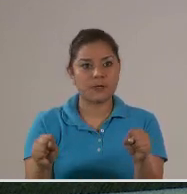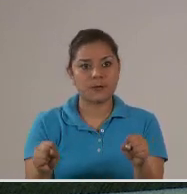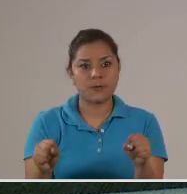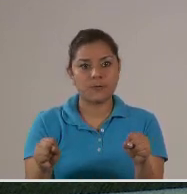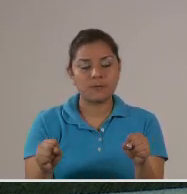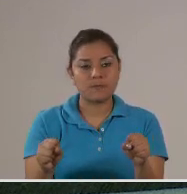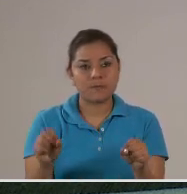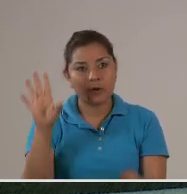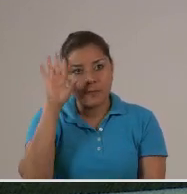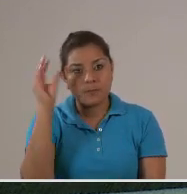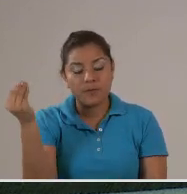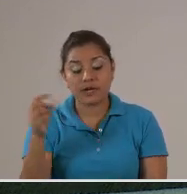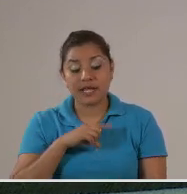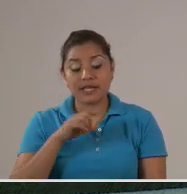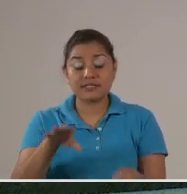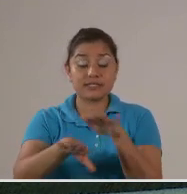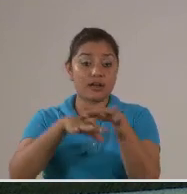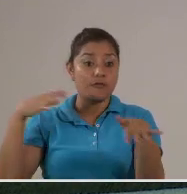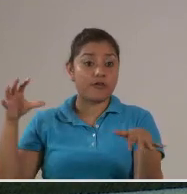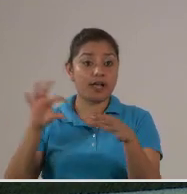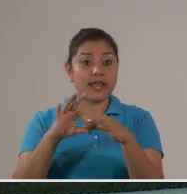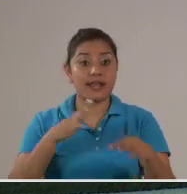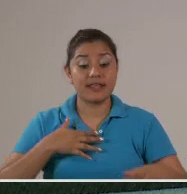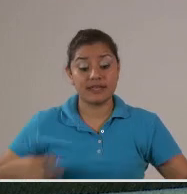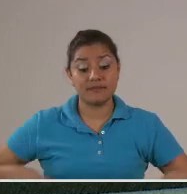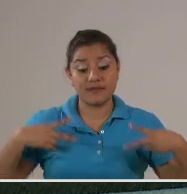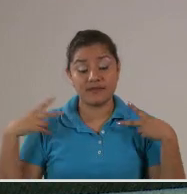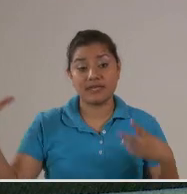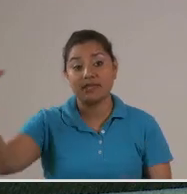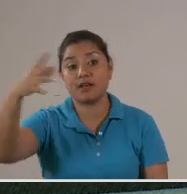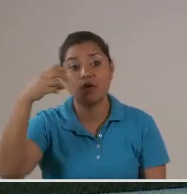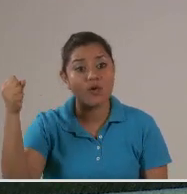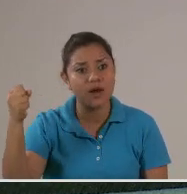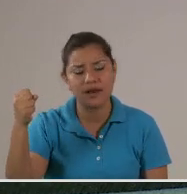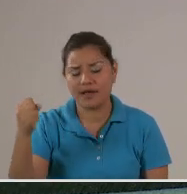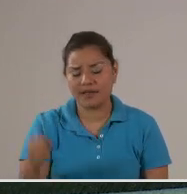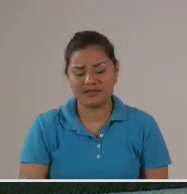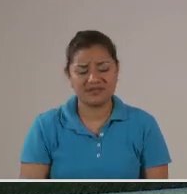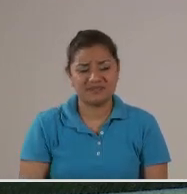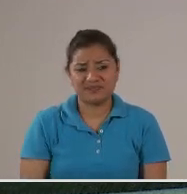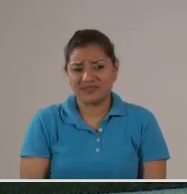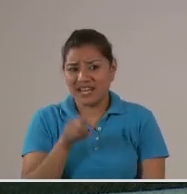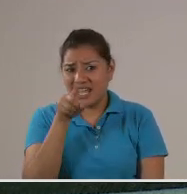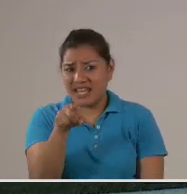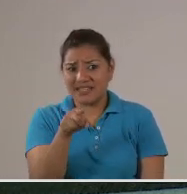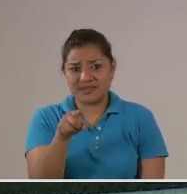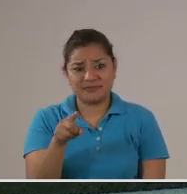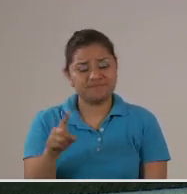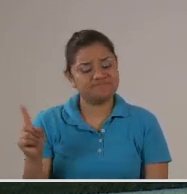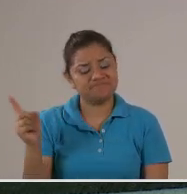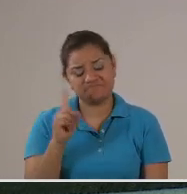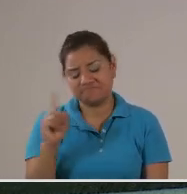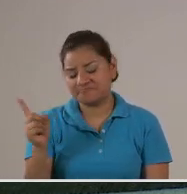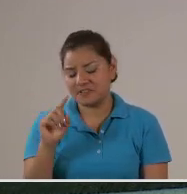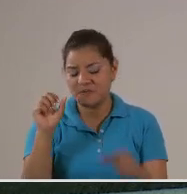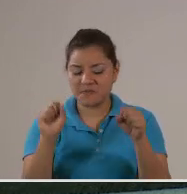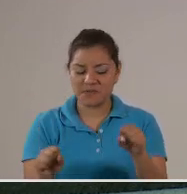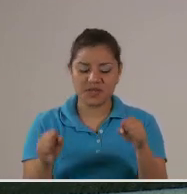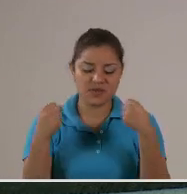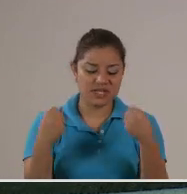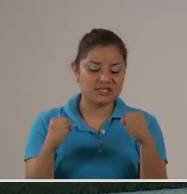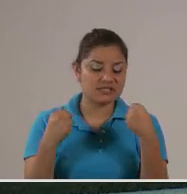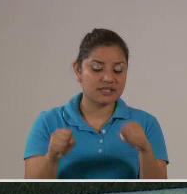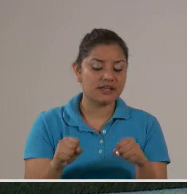está fuera fuera de mi liga fuera de mi alcance esa línea no la trabajo yo señor